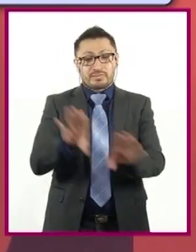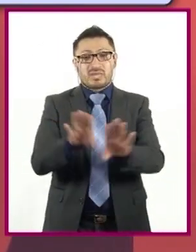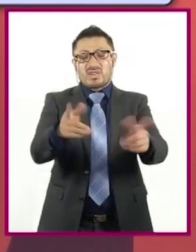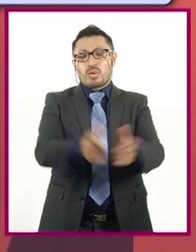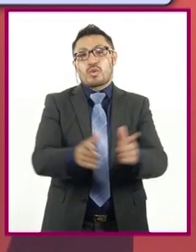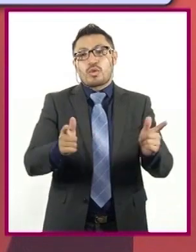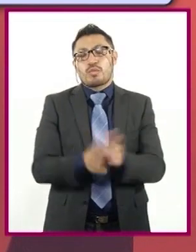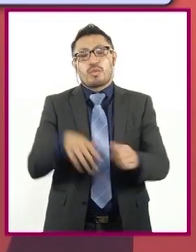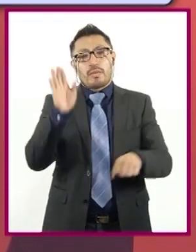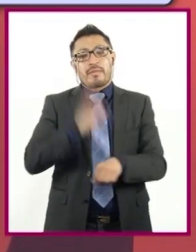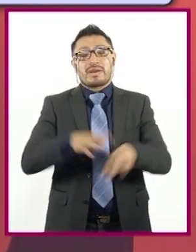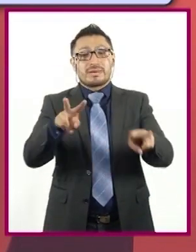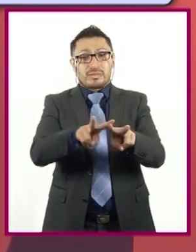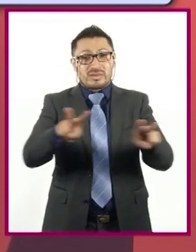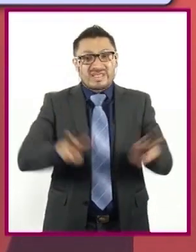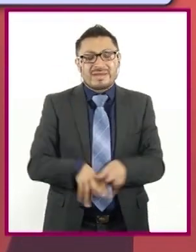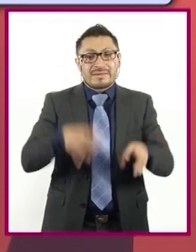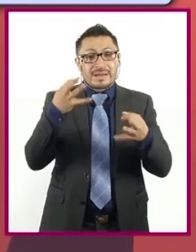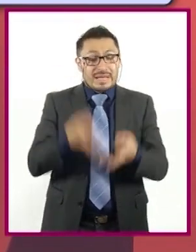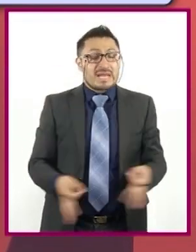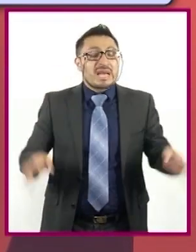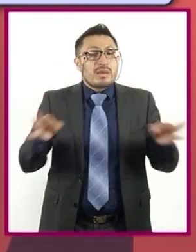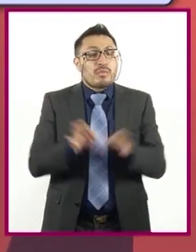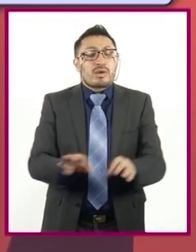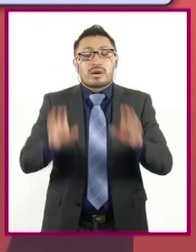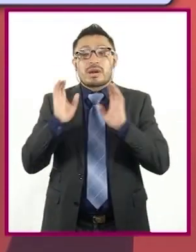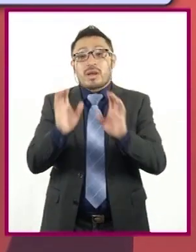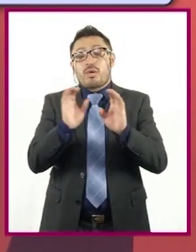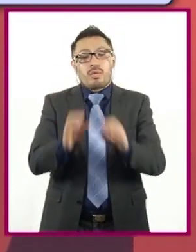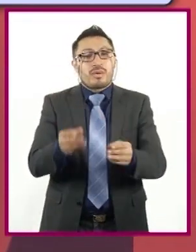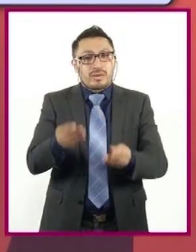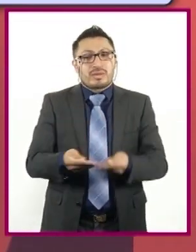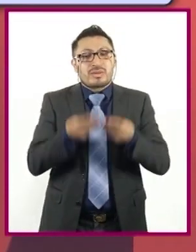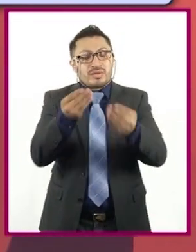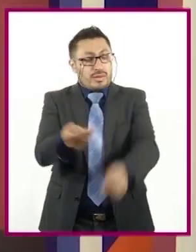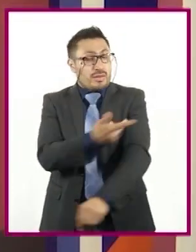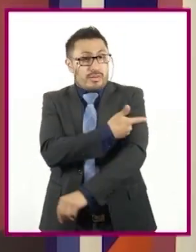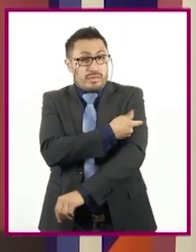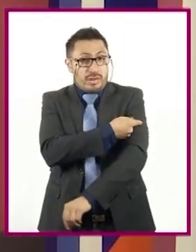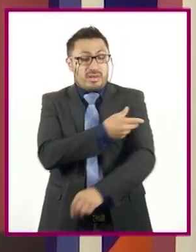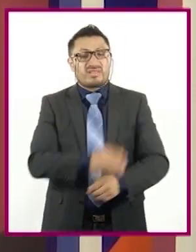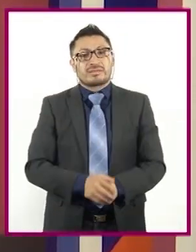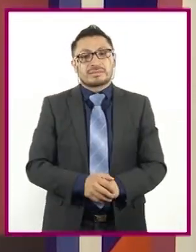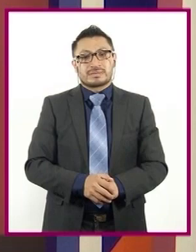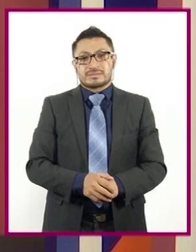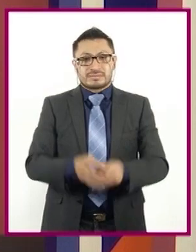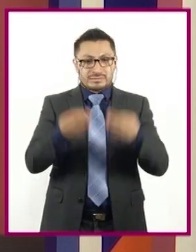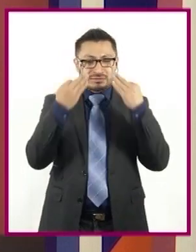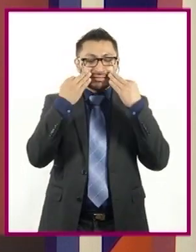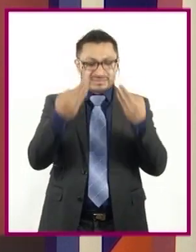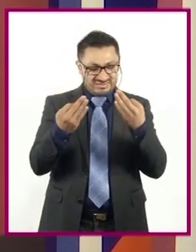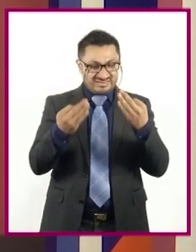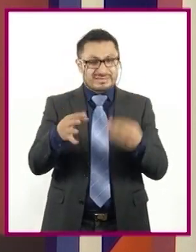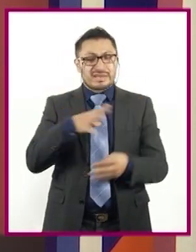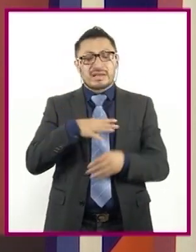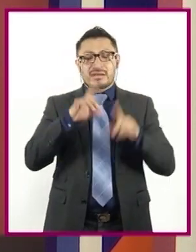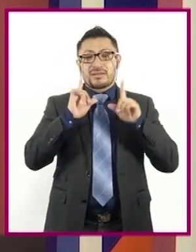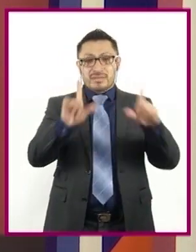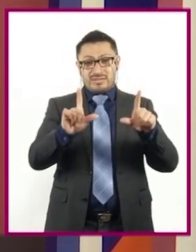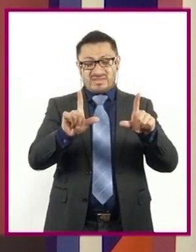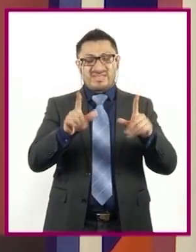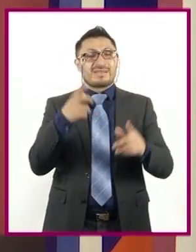vulnerable, por lo que es prioritario que reciban la vacuna. Como pueden apreciar, la ficha que